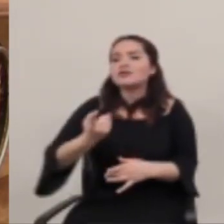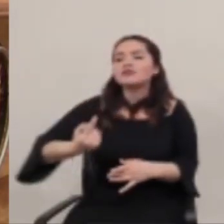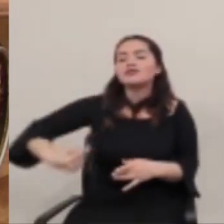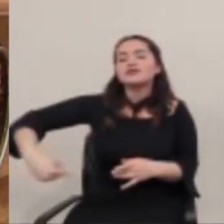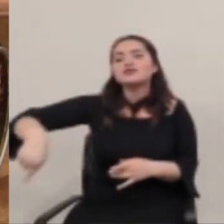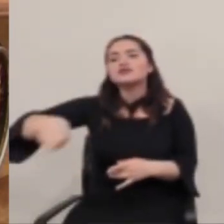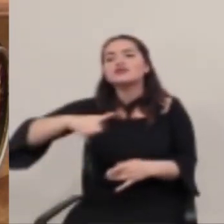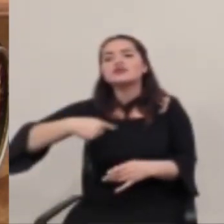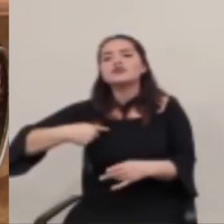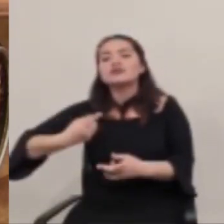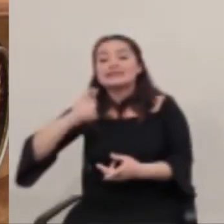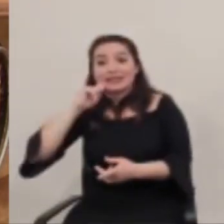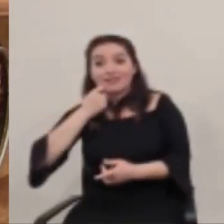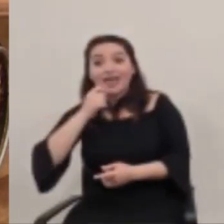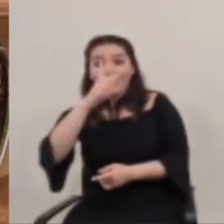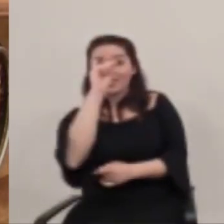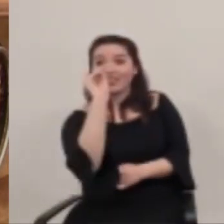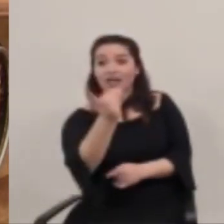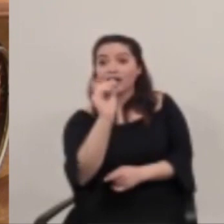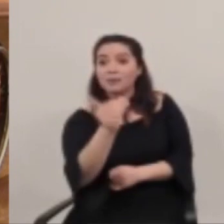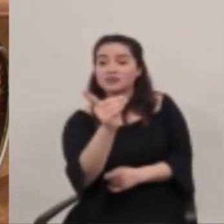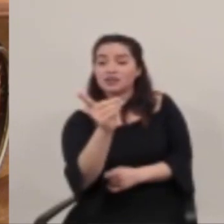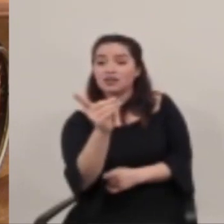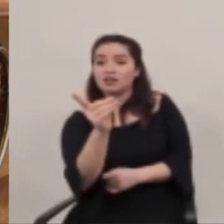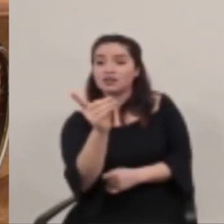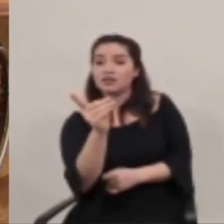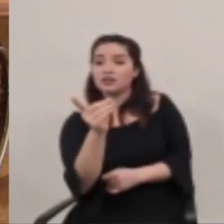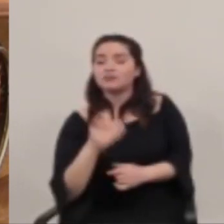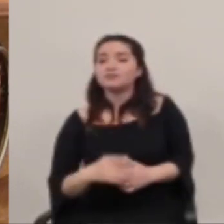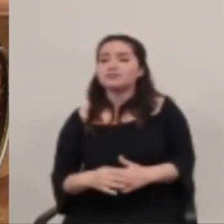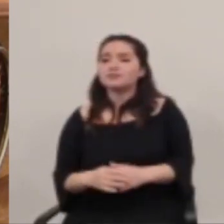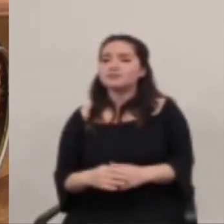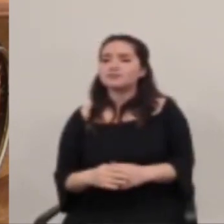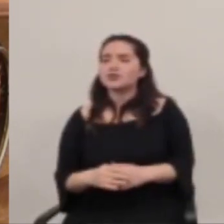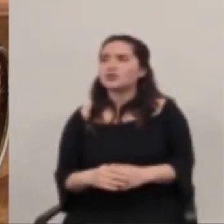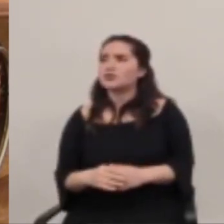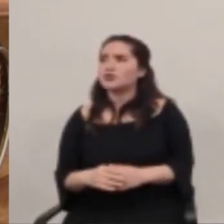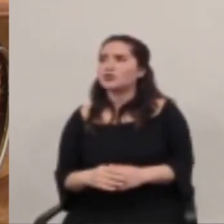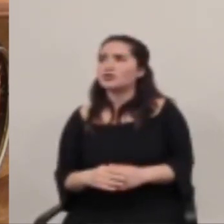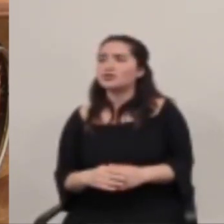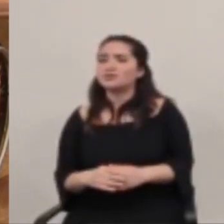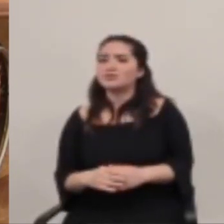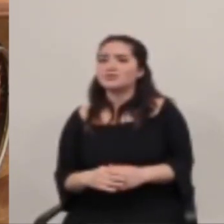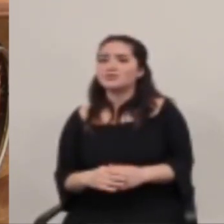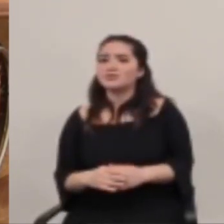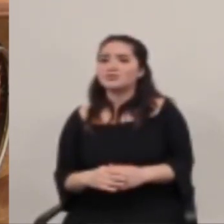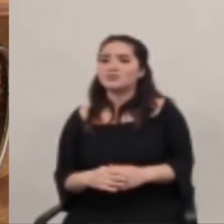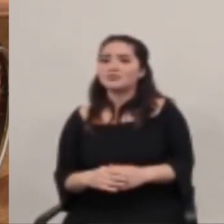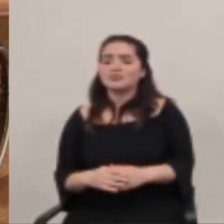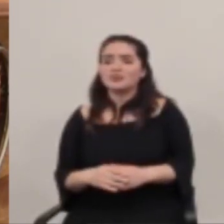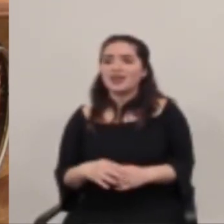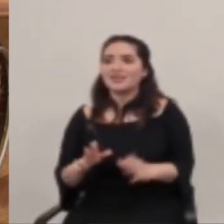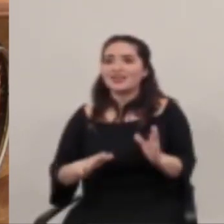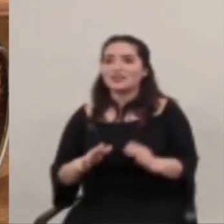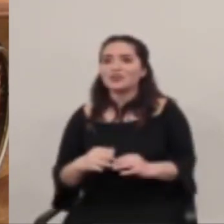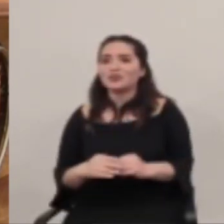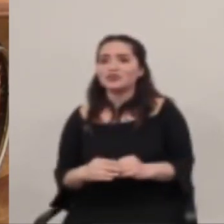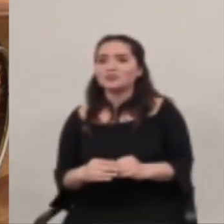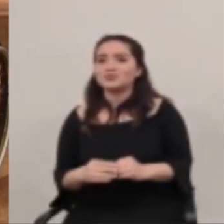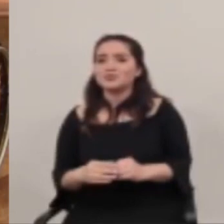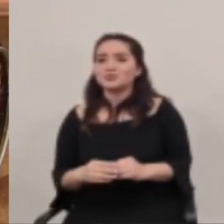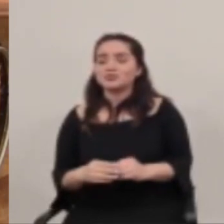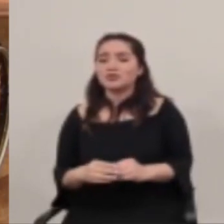que significa que la discapacidad es algo eminentemente político. Uh-huh. Diego, quisiera, para ir aprovechando el tiempo y ir haciendo